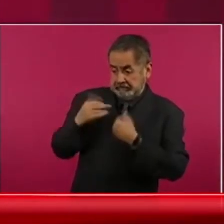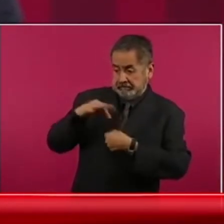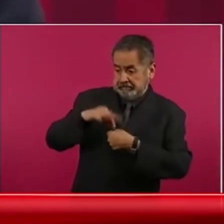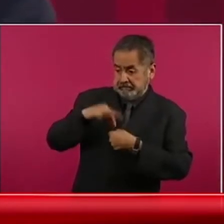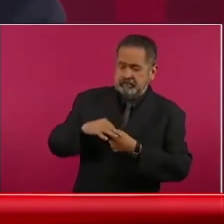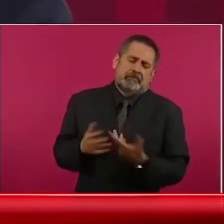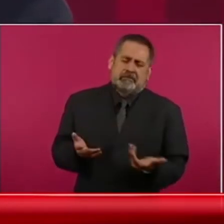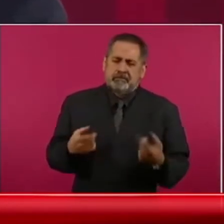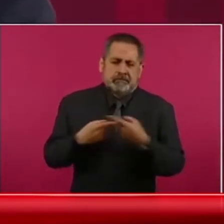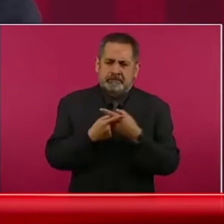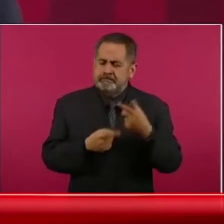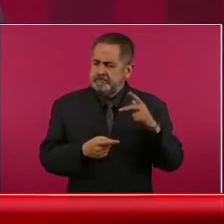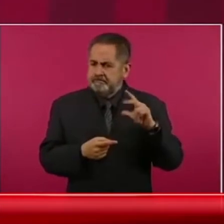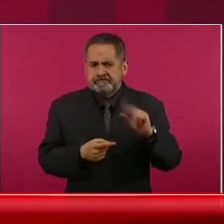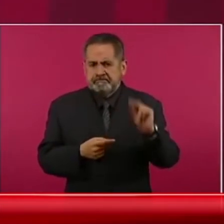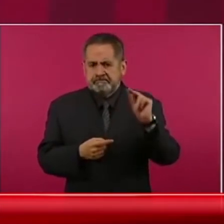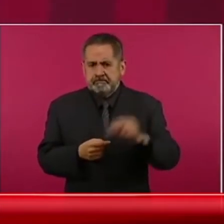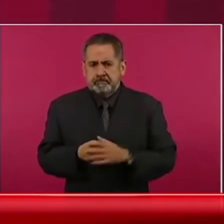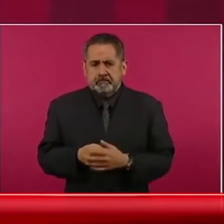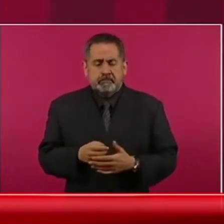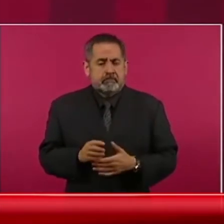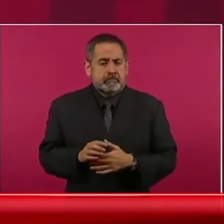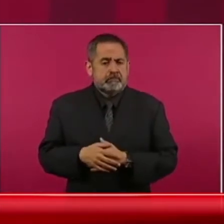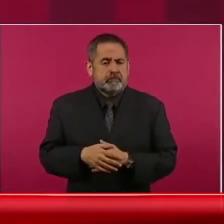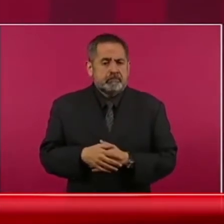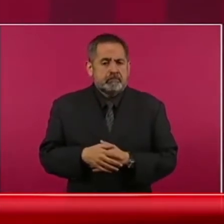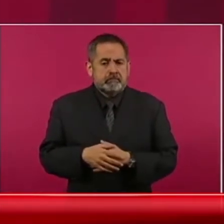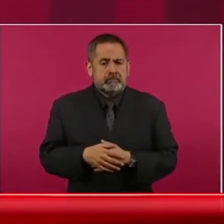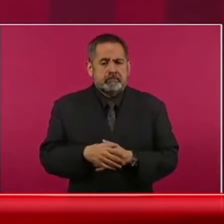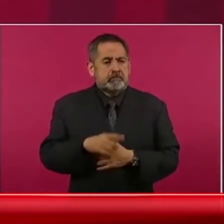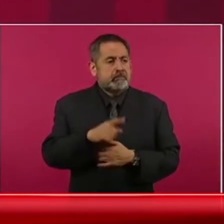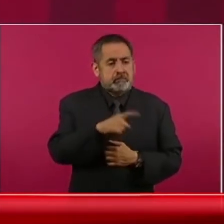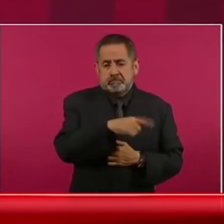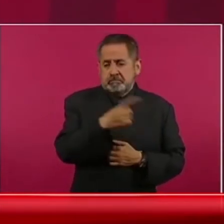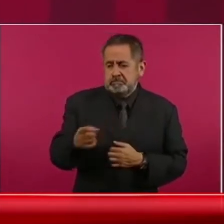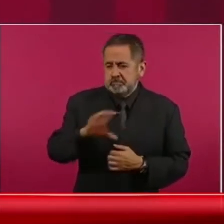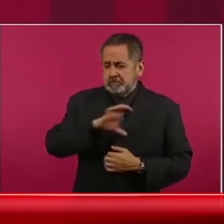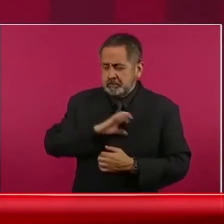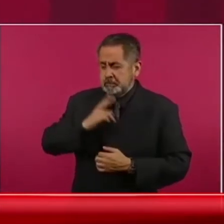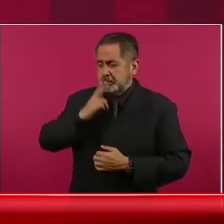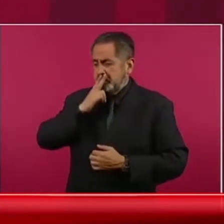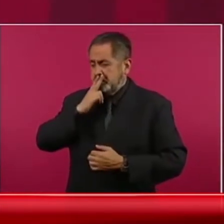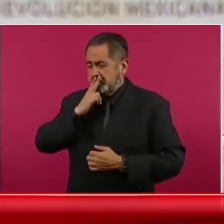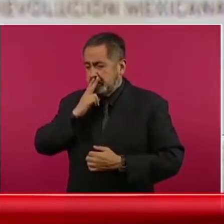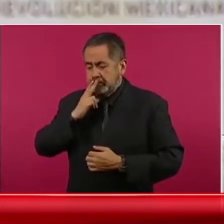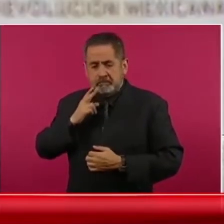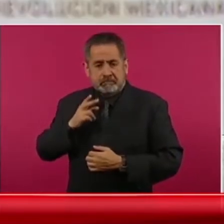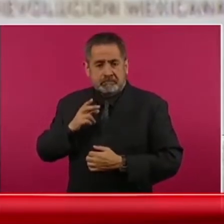a su patria no quiere a su madre.